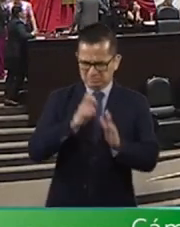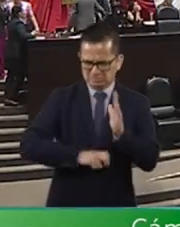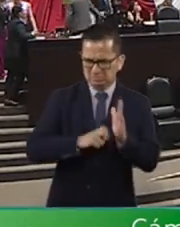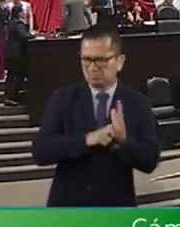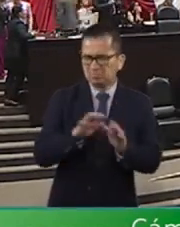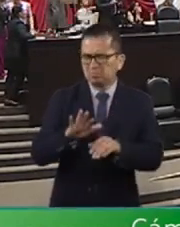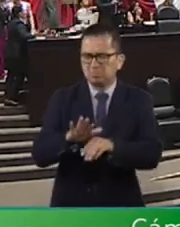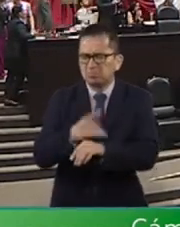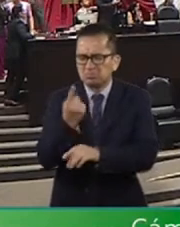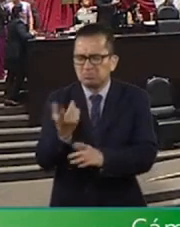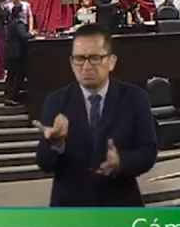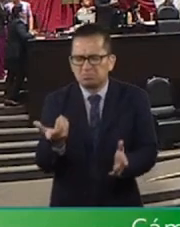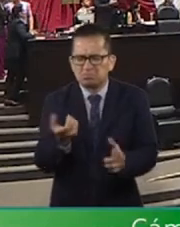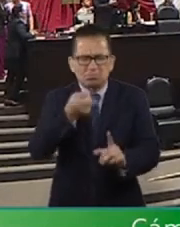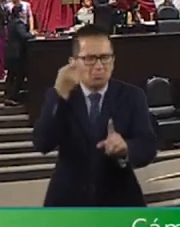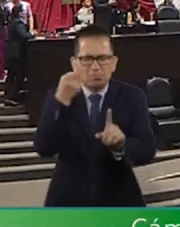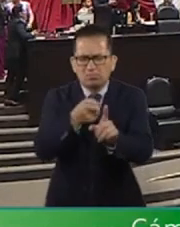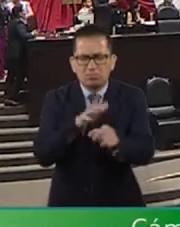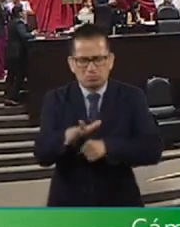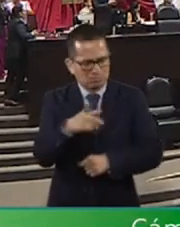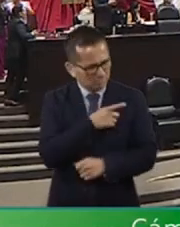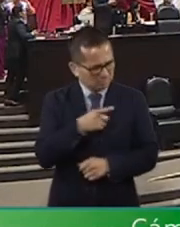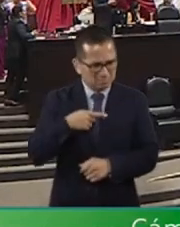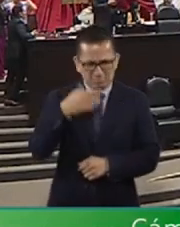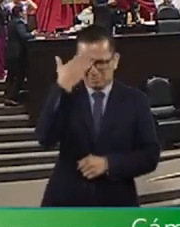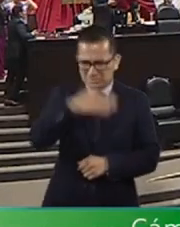es exactamente lo que se quiere